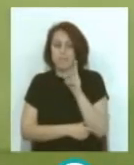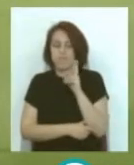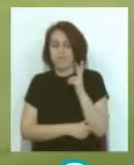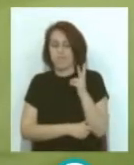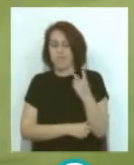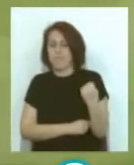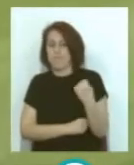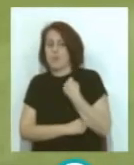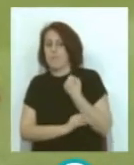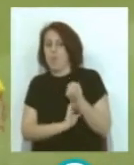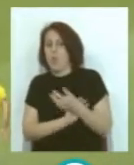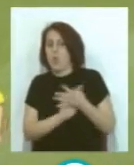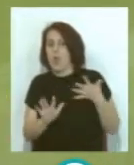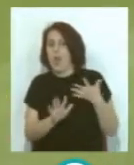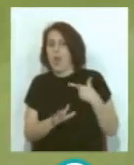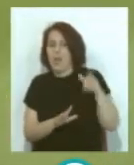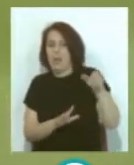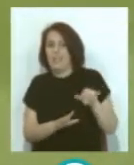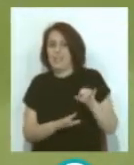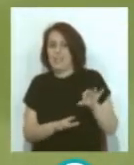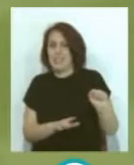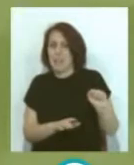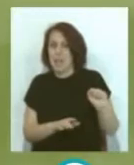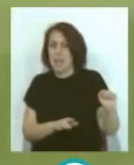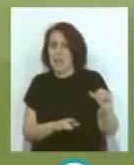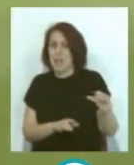por esa velocidad de Isaac. Ahí vemos también a